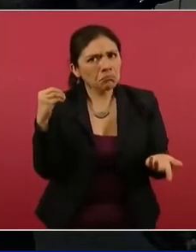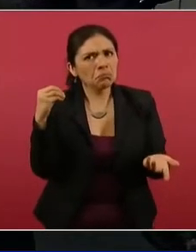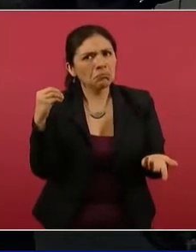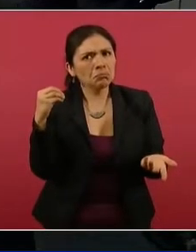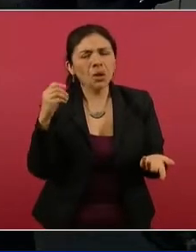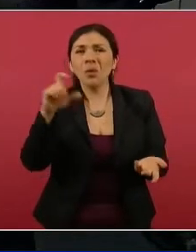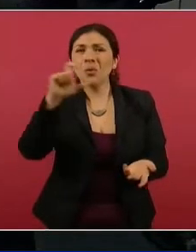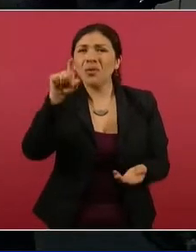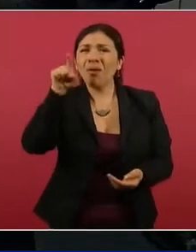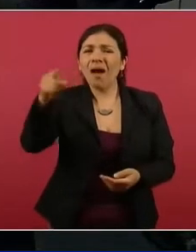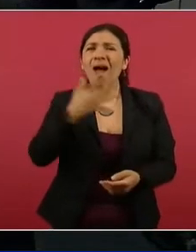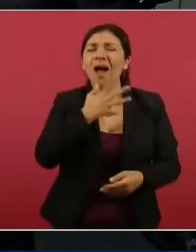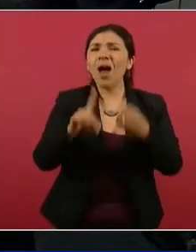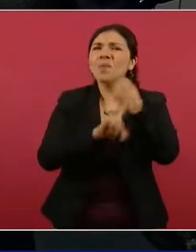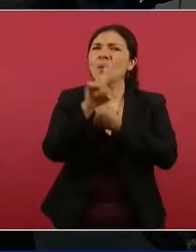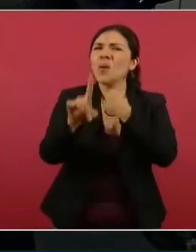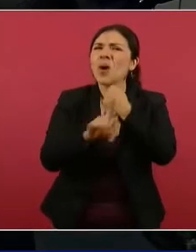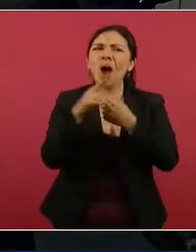cuando hay problemas